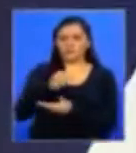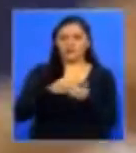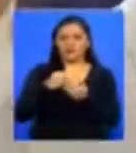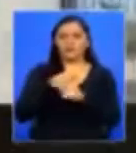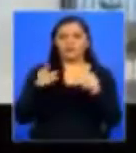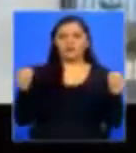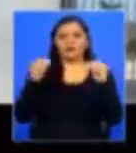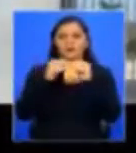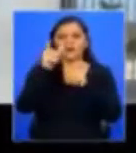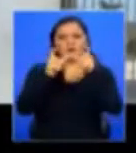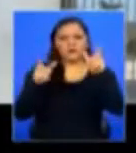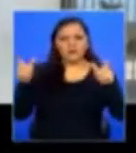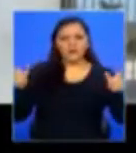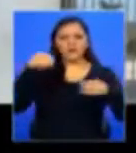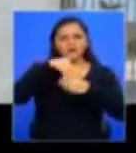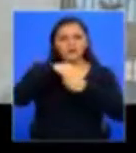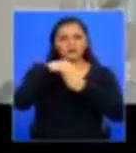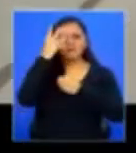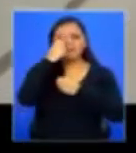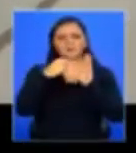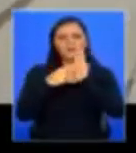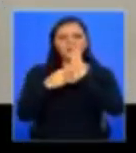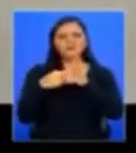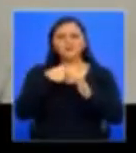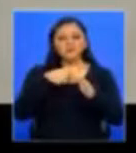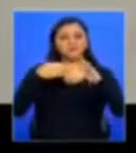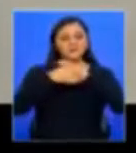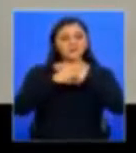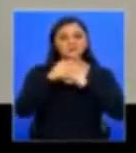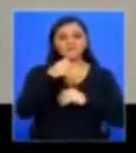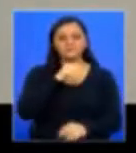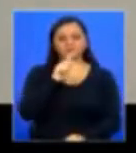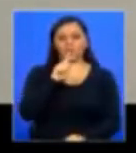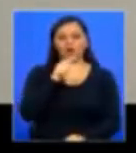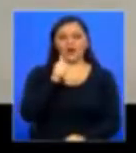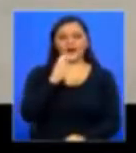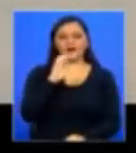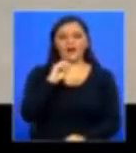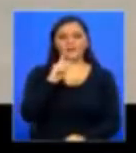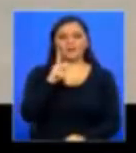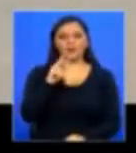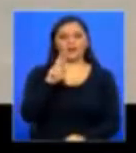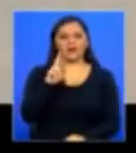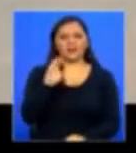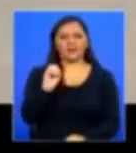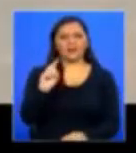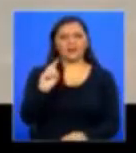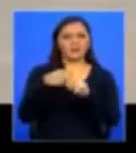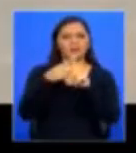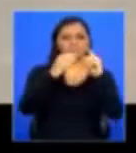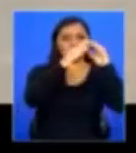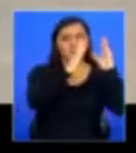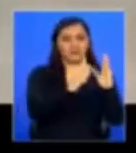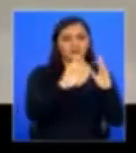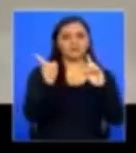pues, las estandarizadas realmente son impresionantes. Pero pasé por la Olga Campoverde, la primera escuela del milenio, el primer programa de vivienda. Hicimos